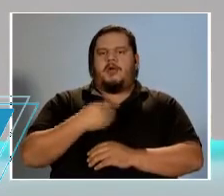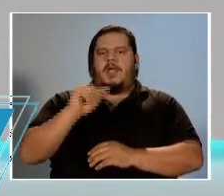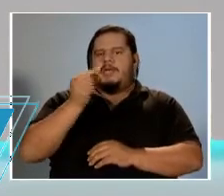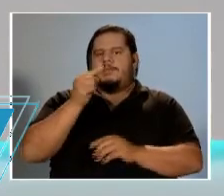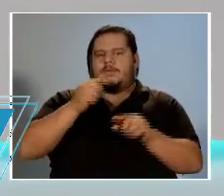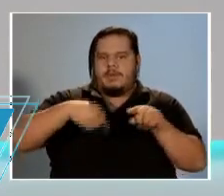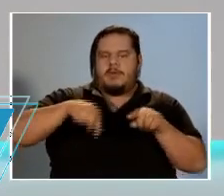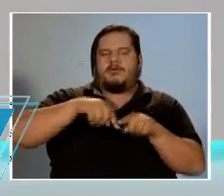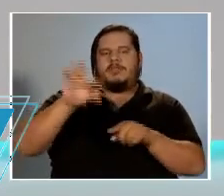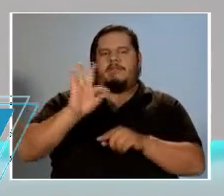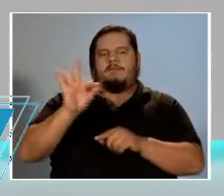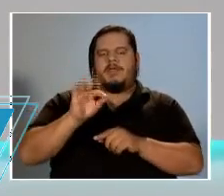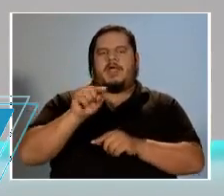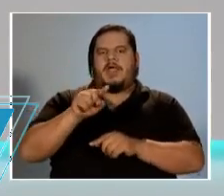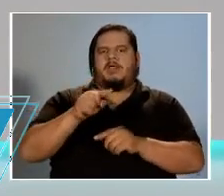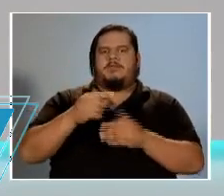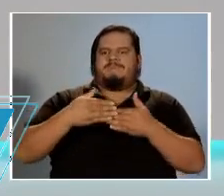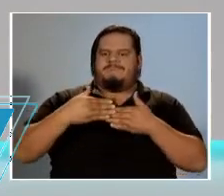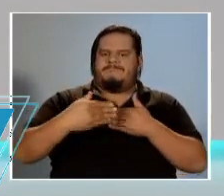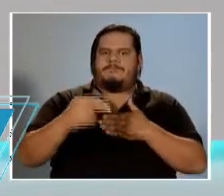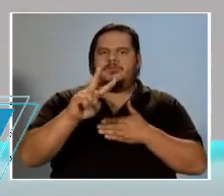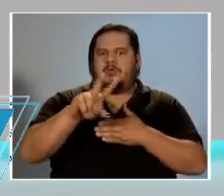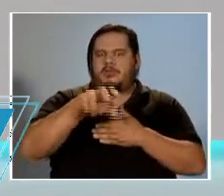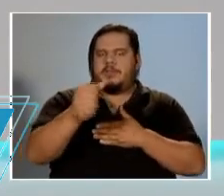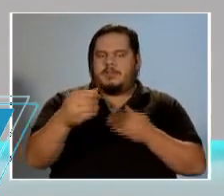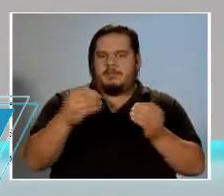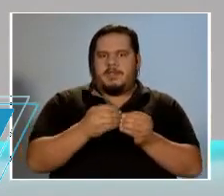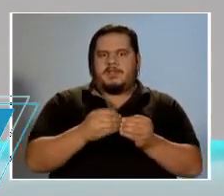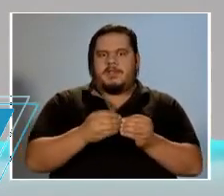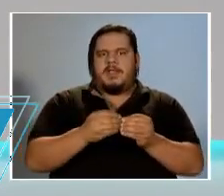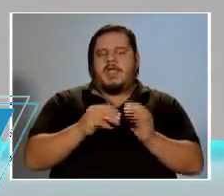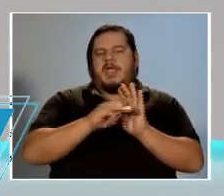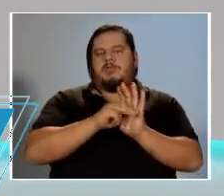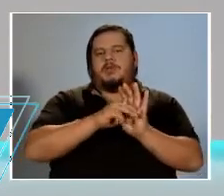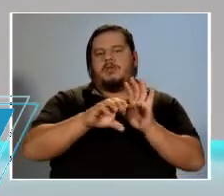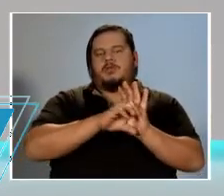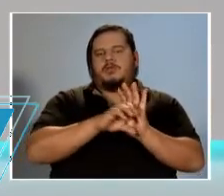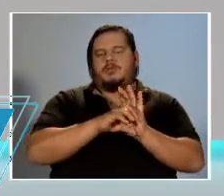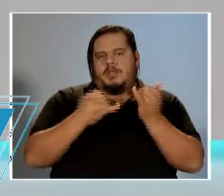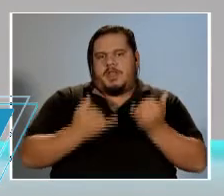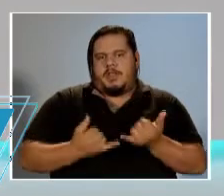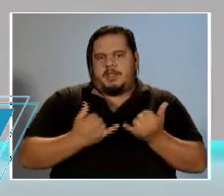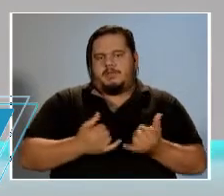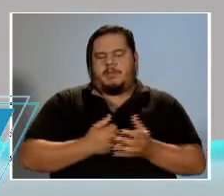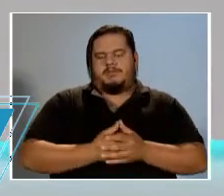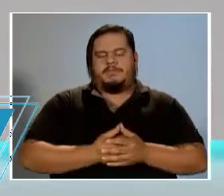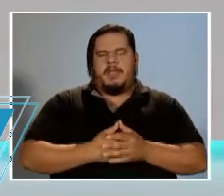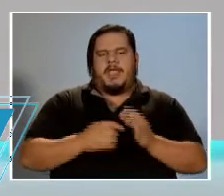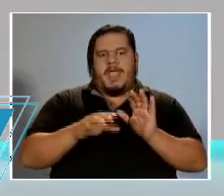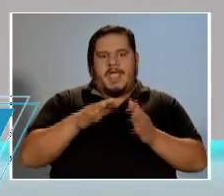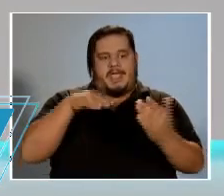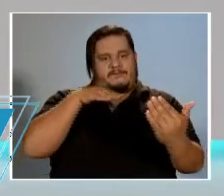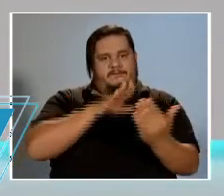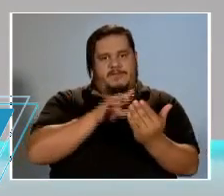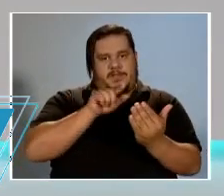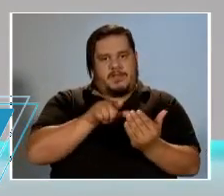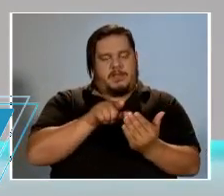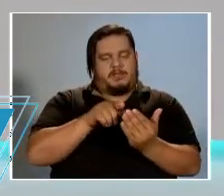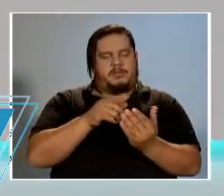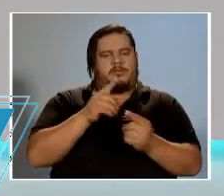nos llevaría a un alargue de unos 2 meses más en el modelo constitucional actual. Frente a esto, varios legisladores